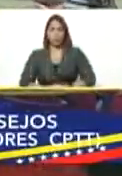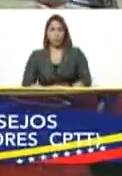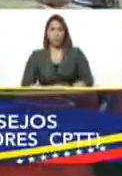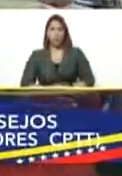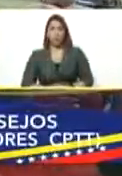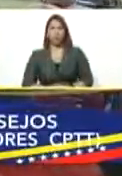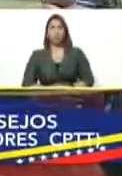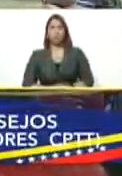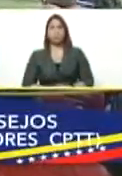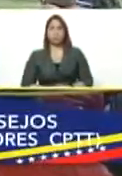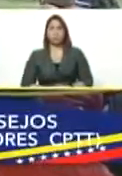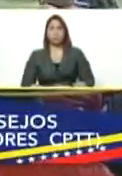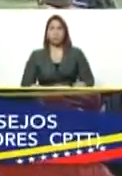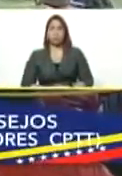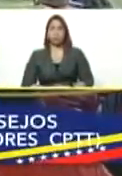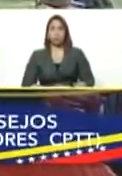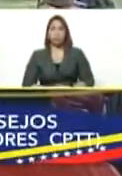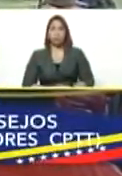Laden.